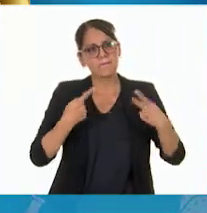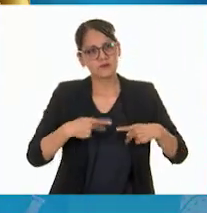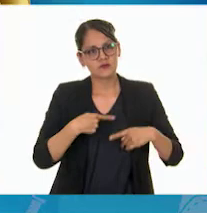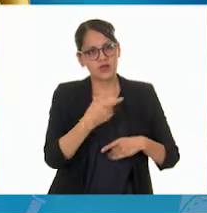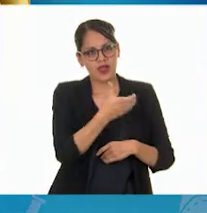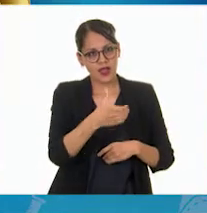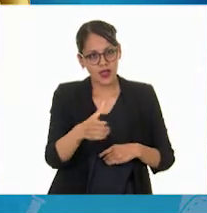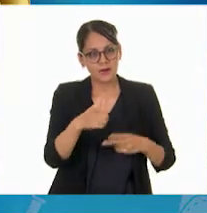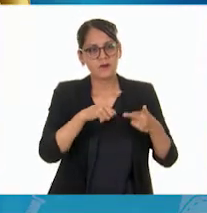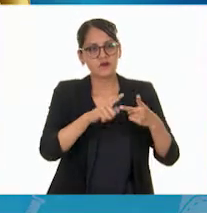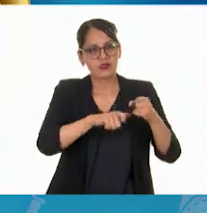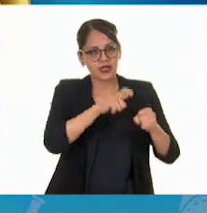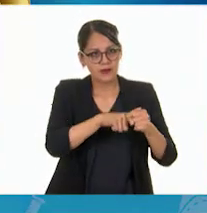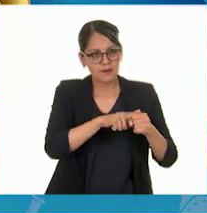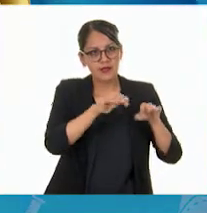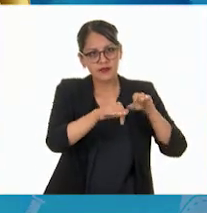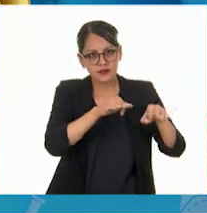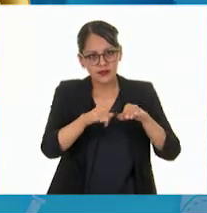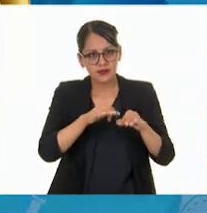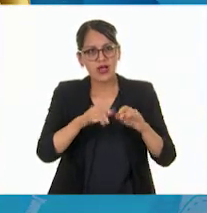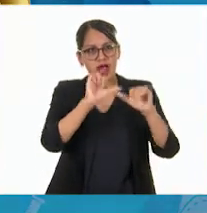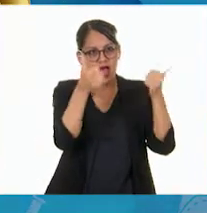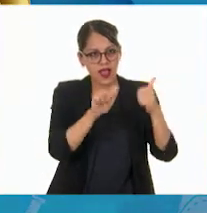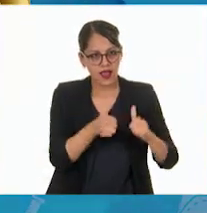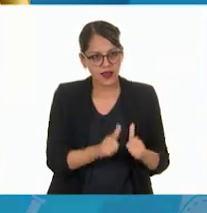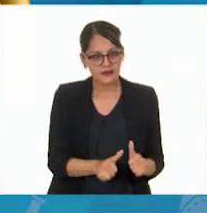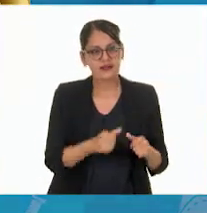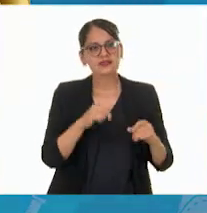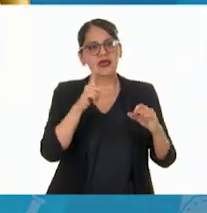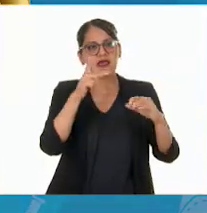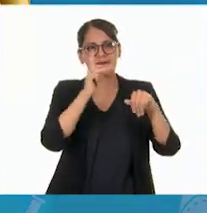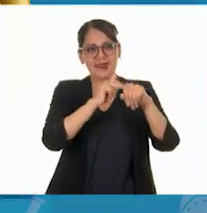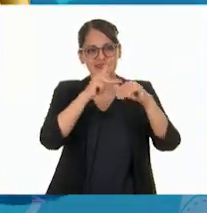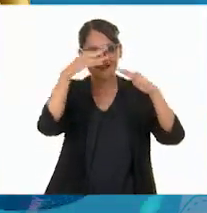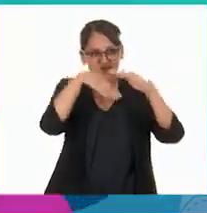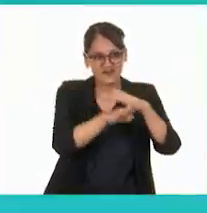agrícolas, ganaderas, mineras, artesanales y comerciales.